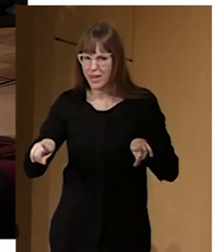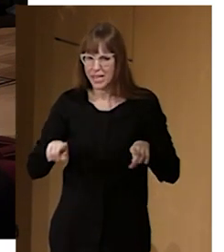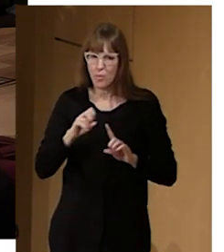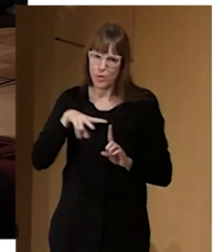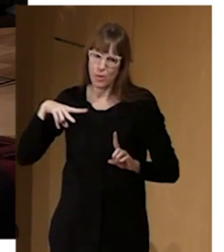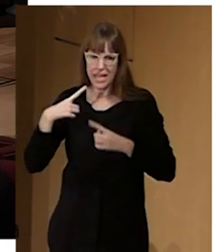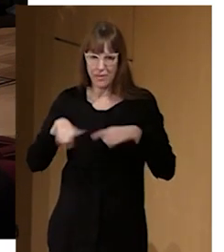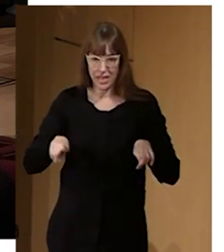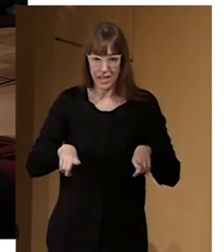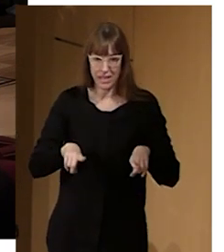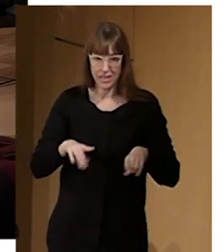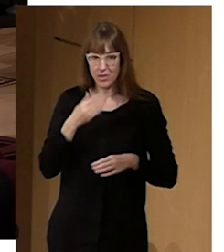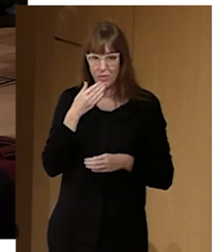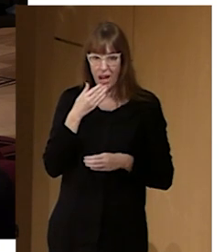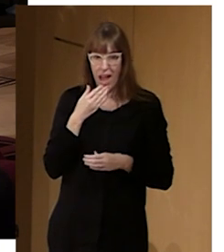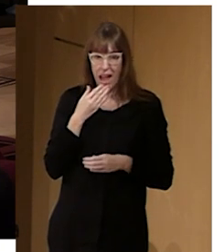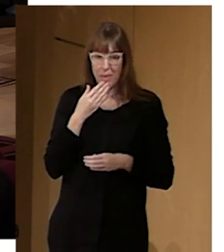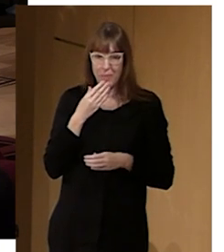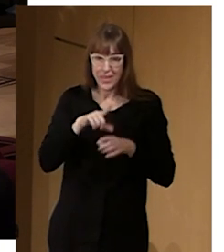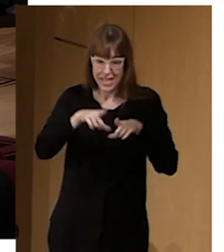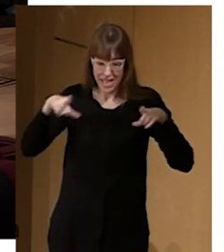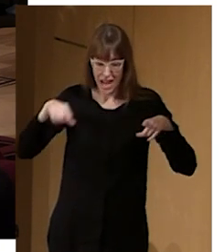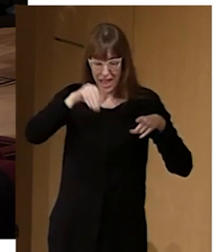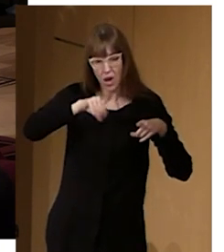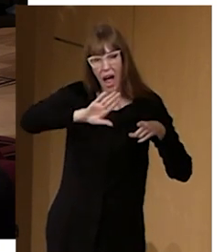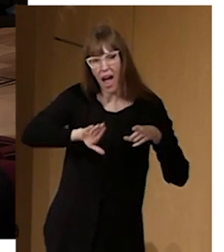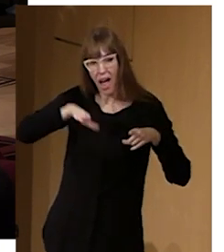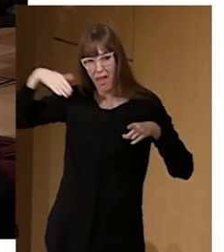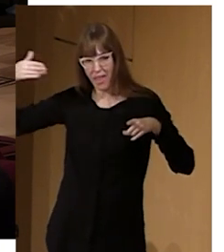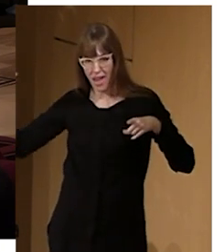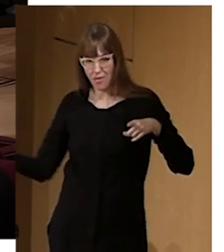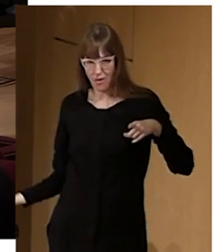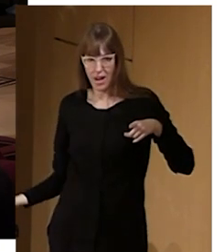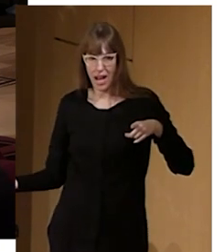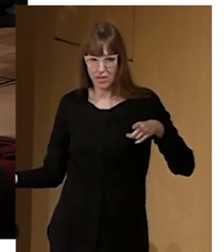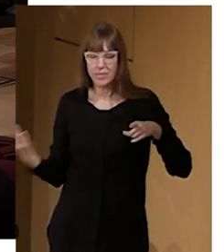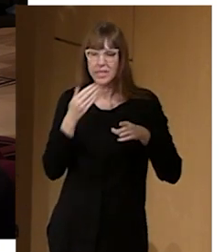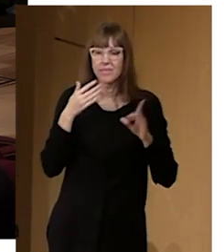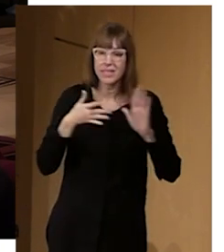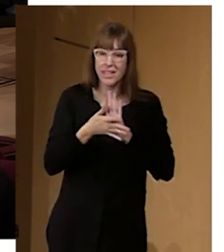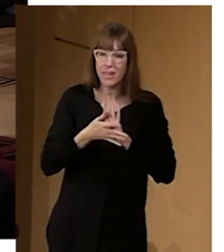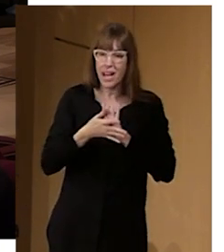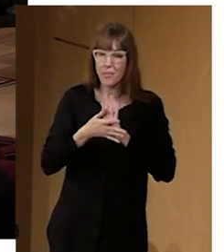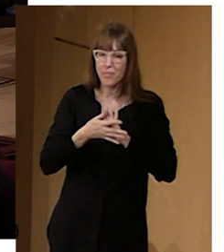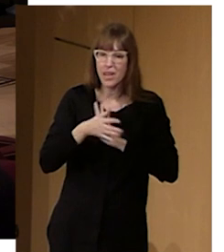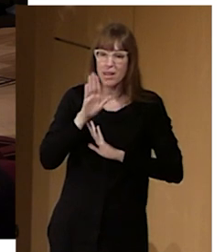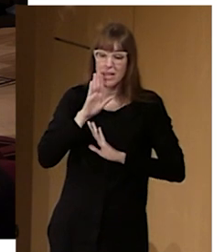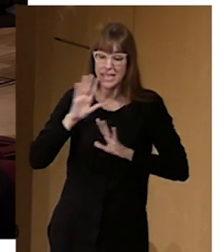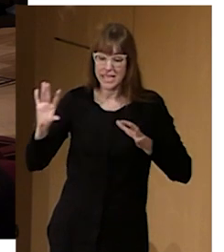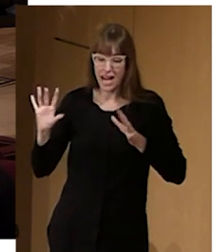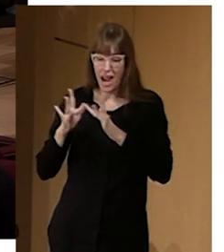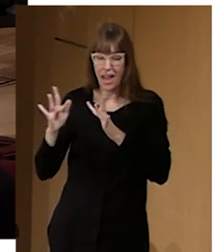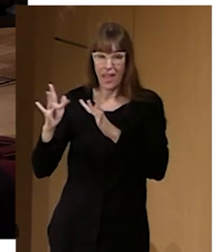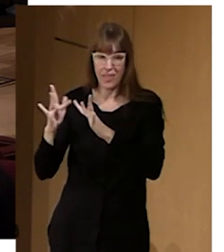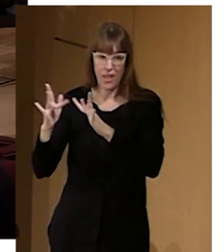desde el centro hacia fuera pu es cambiar un poco invertir un poco la la relación y que sean eh los colectivos los que no nos